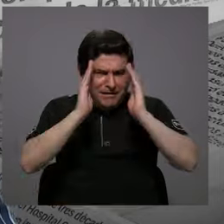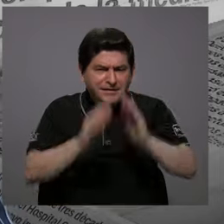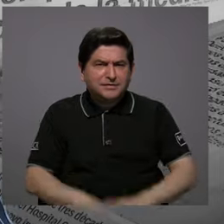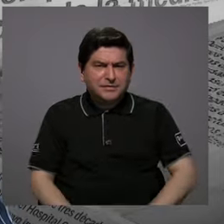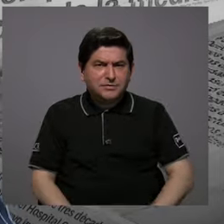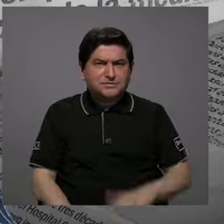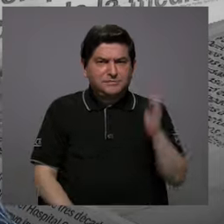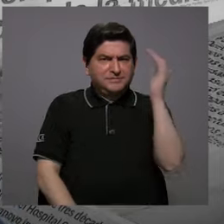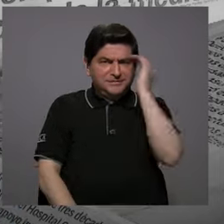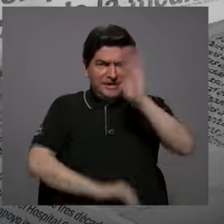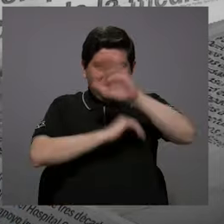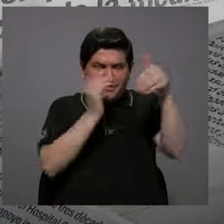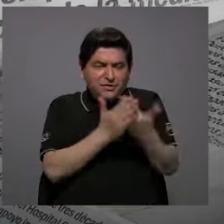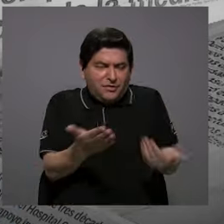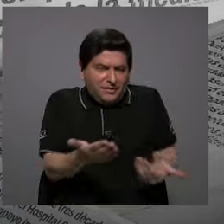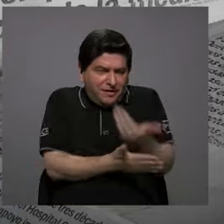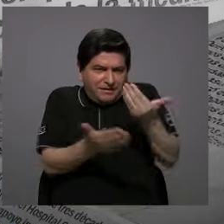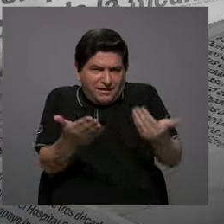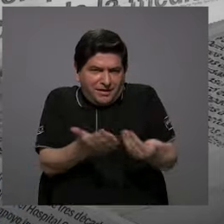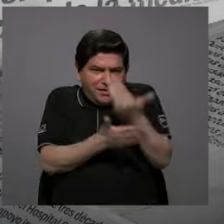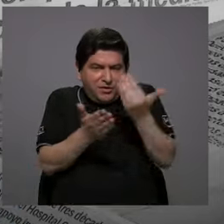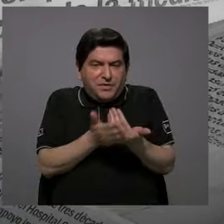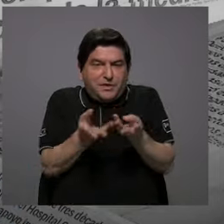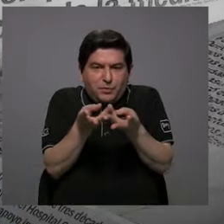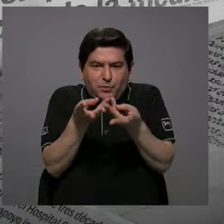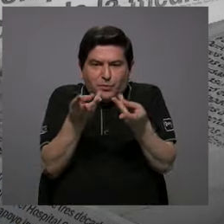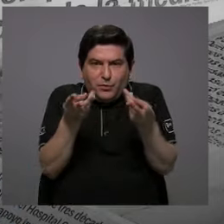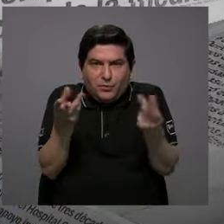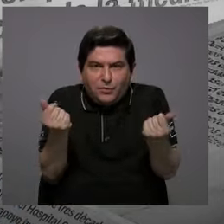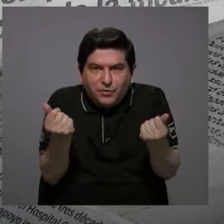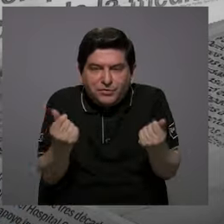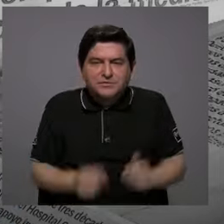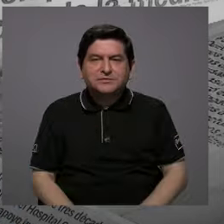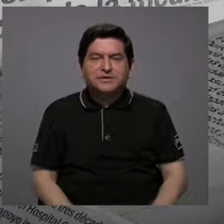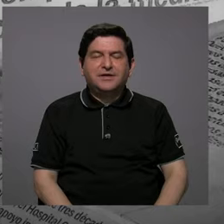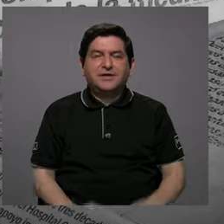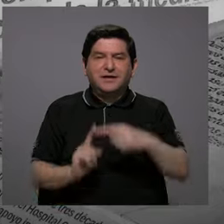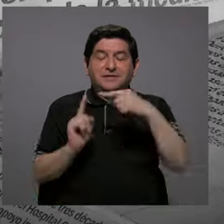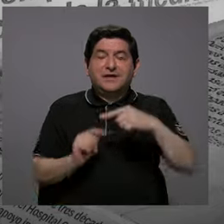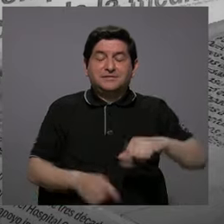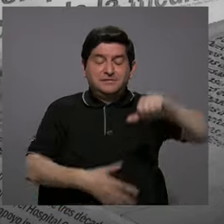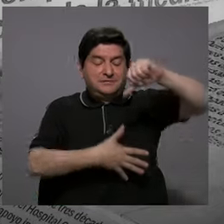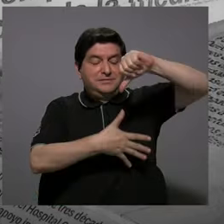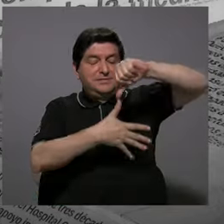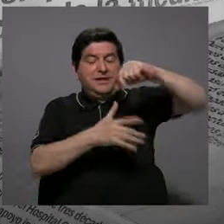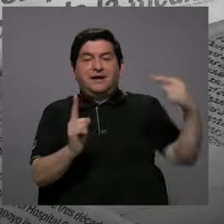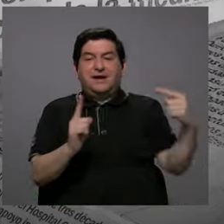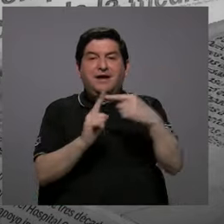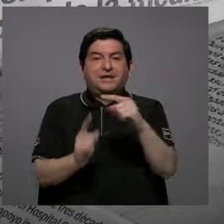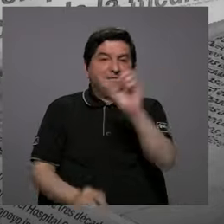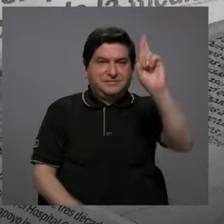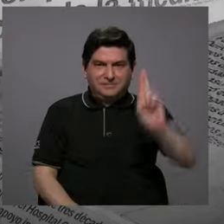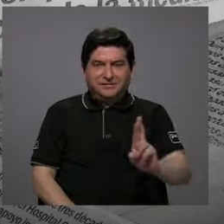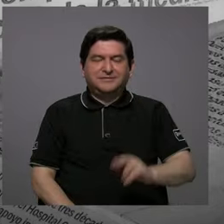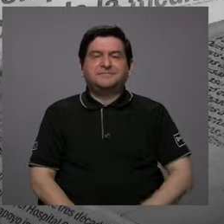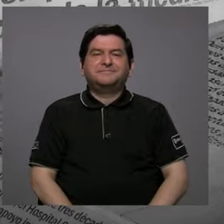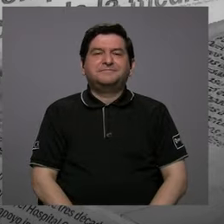descubrir toda esta Innovación que se está generando desde el cono Sur hacia Costa